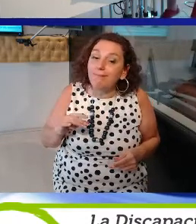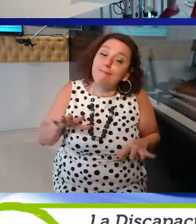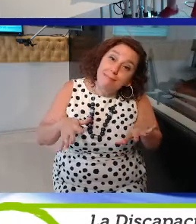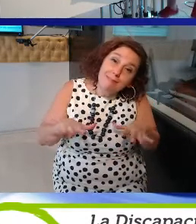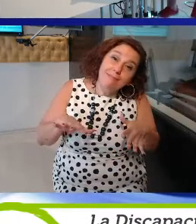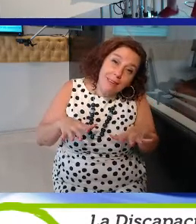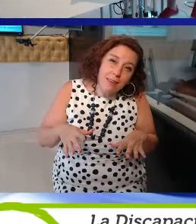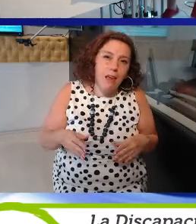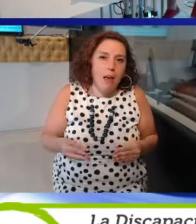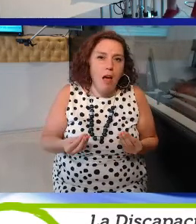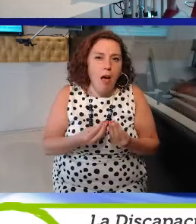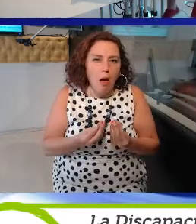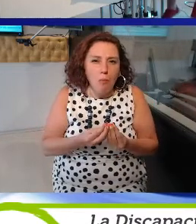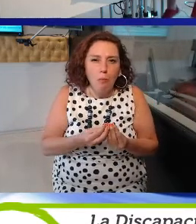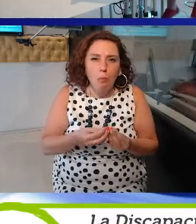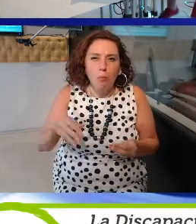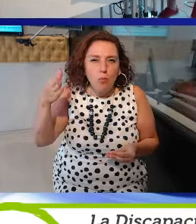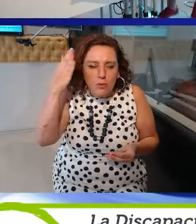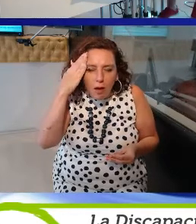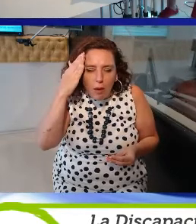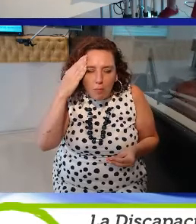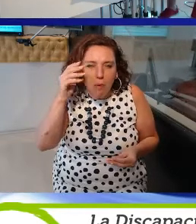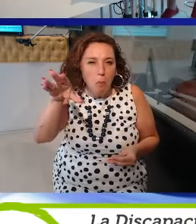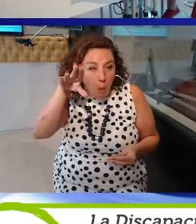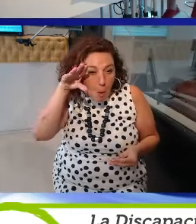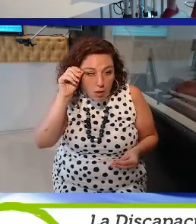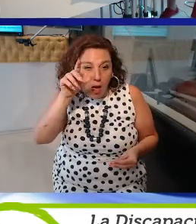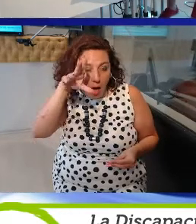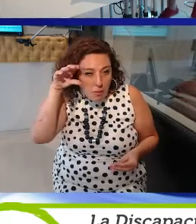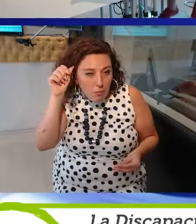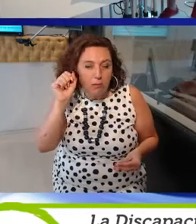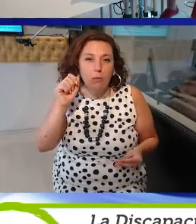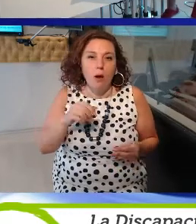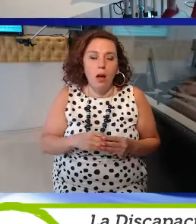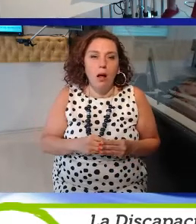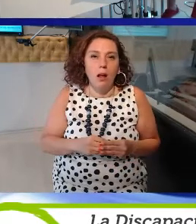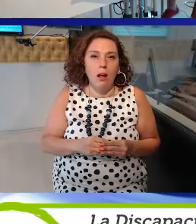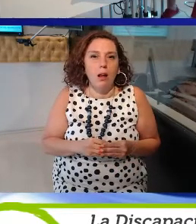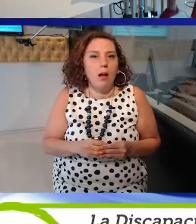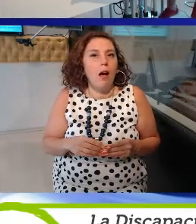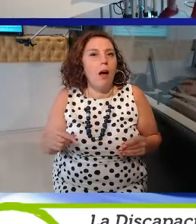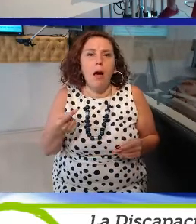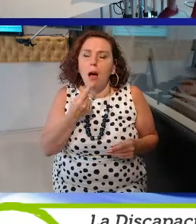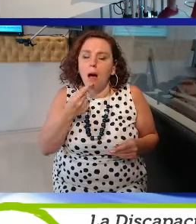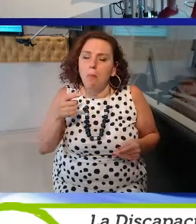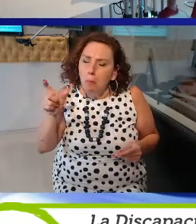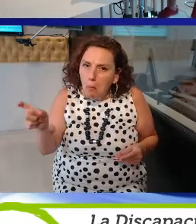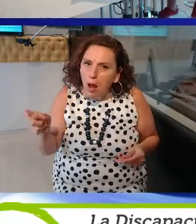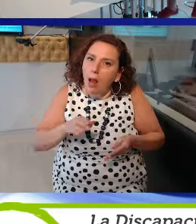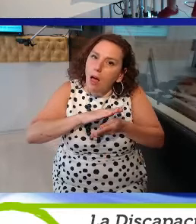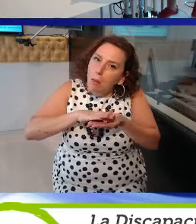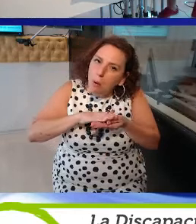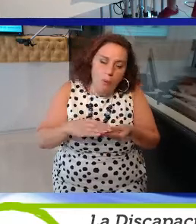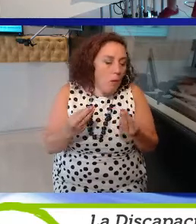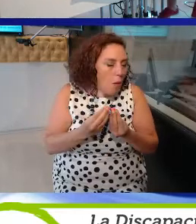visual que no estamos acostumbrados a trabajar y son muchas palabras nuevas,